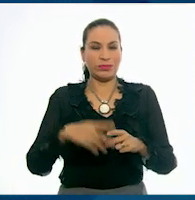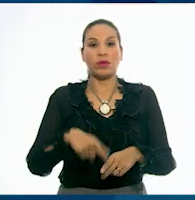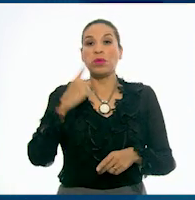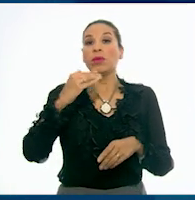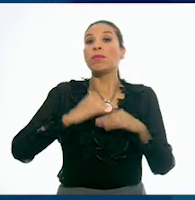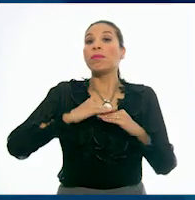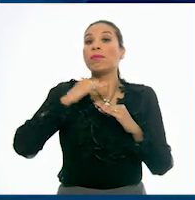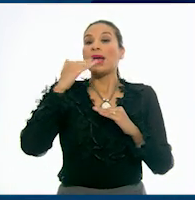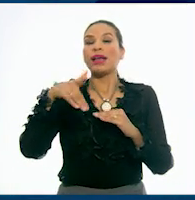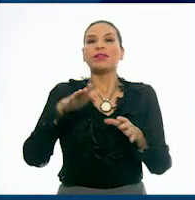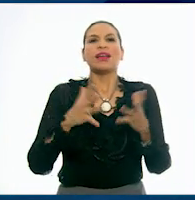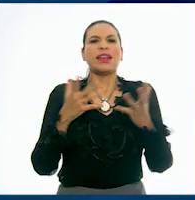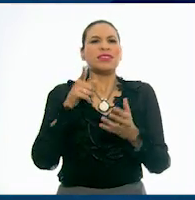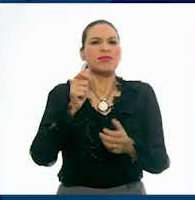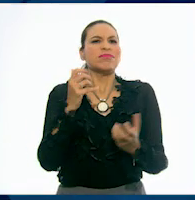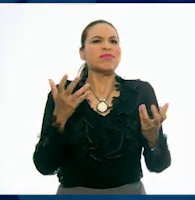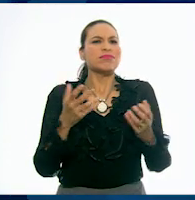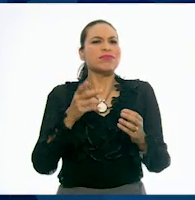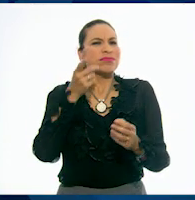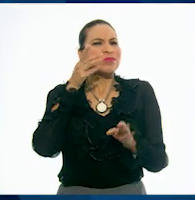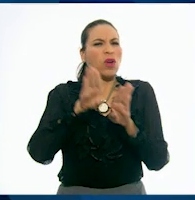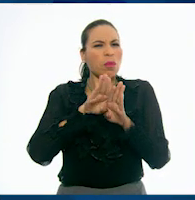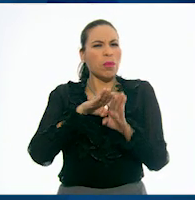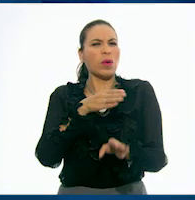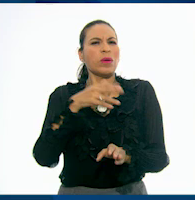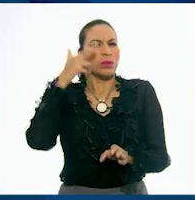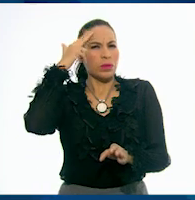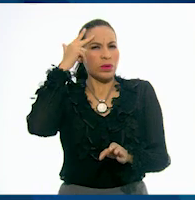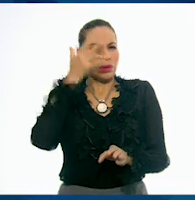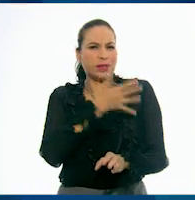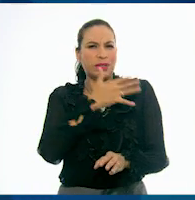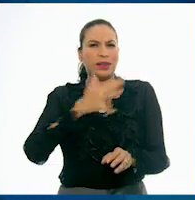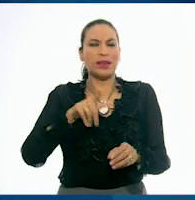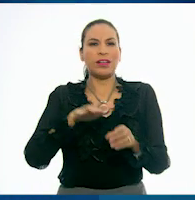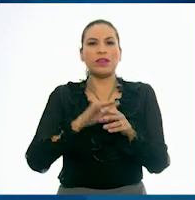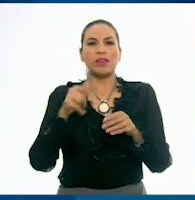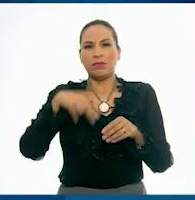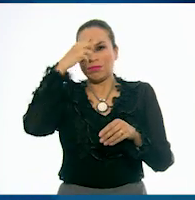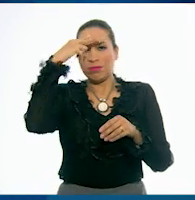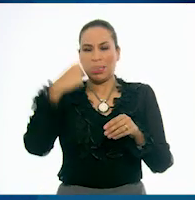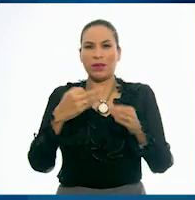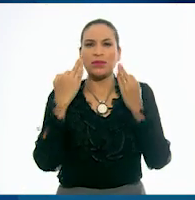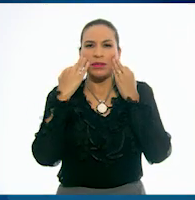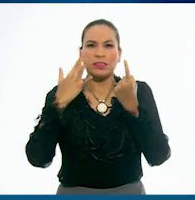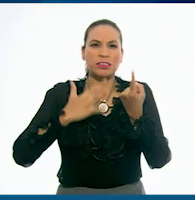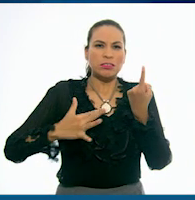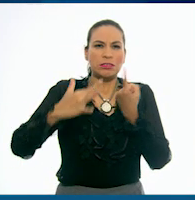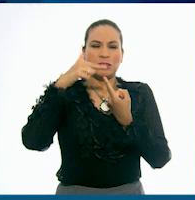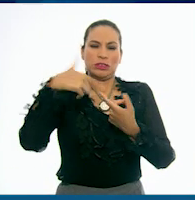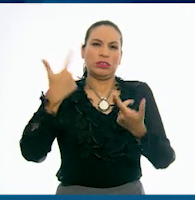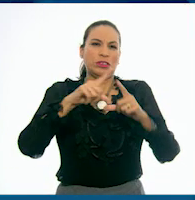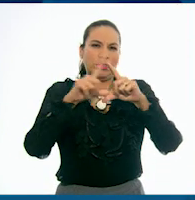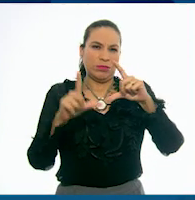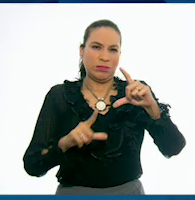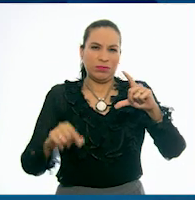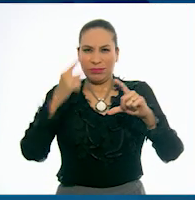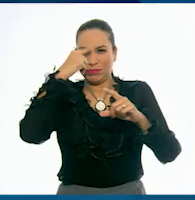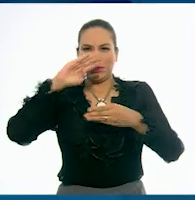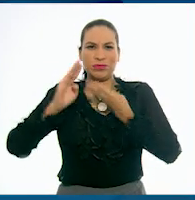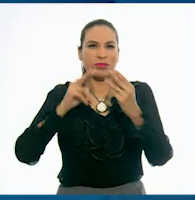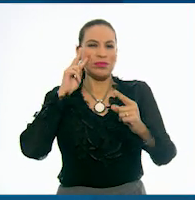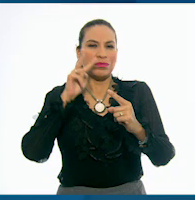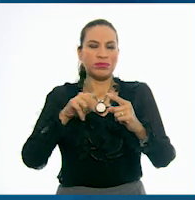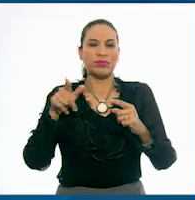los mayores empeños del general fue posicionar a México como un país digno ante los ojos del mundo y culturalmente